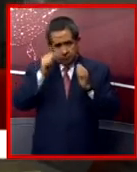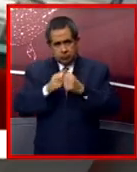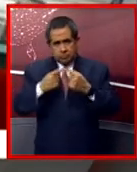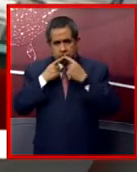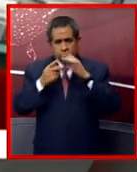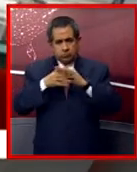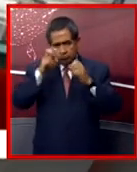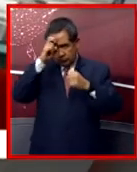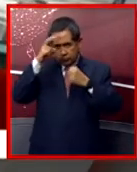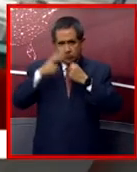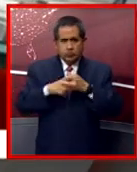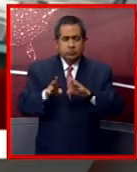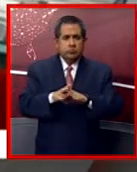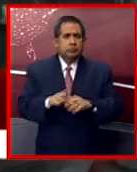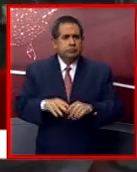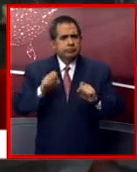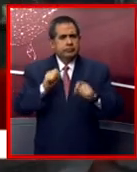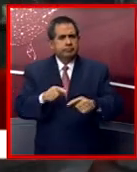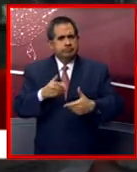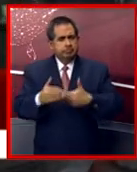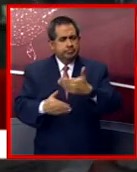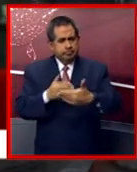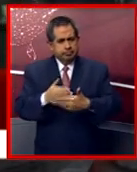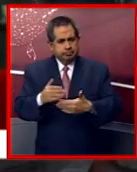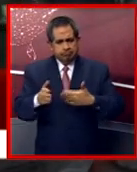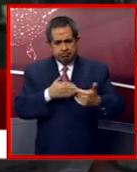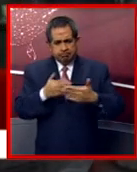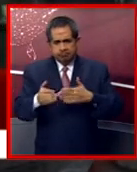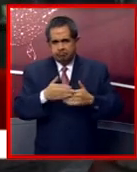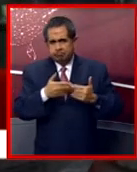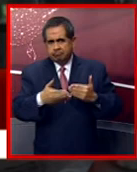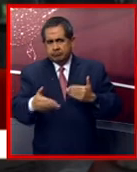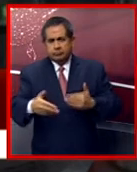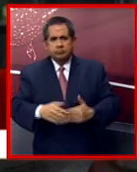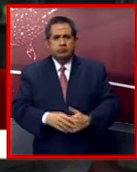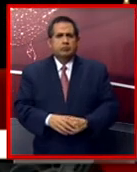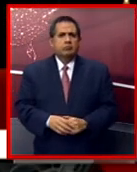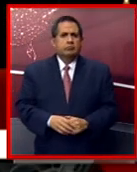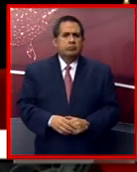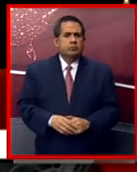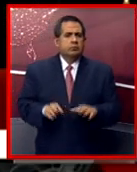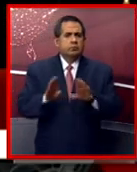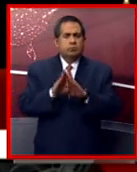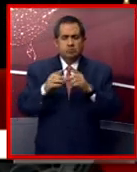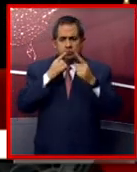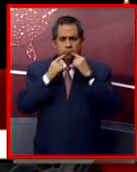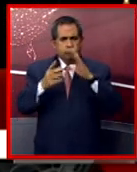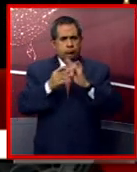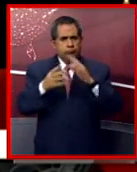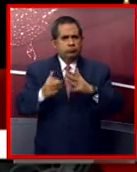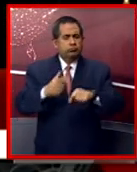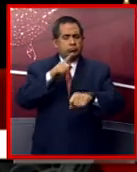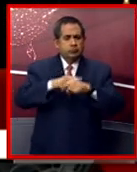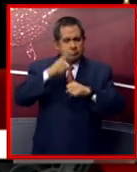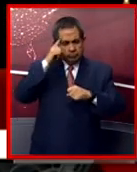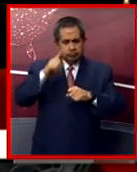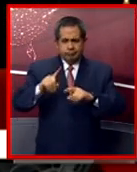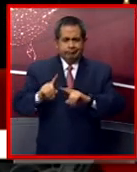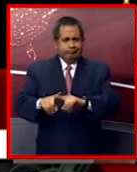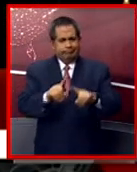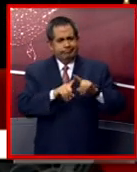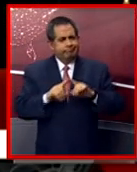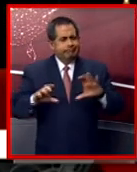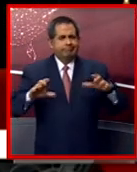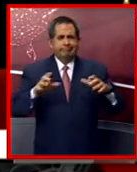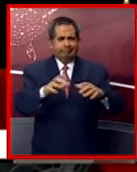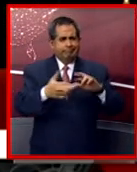país con la Unión Europea, mismo que se encuentra en proceso de modernización. En el marco de la Estrategia Nacional para diversificar nuestros